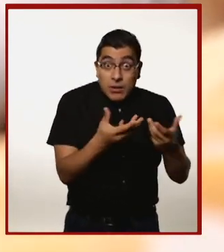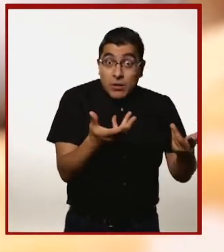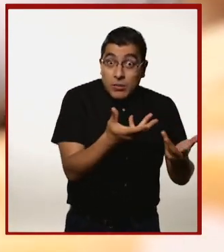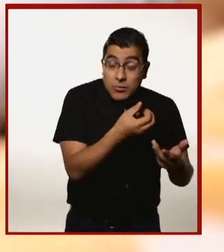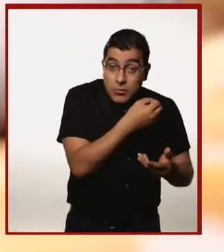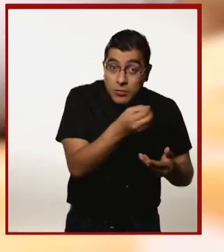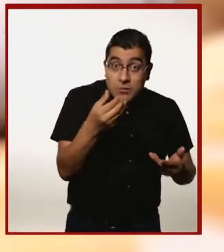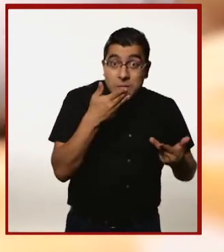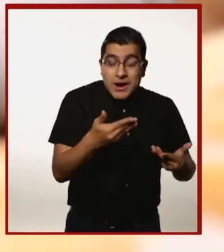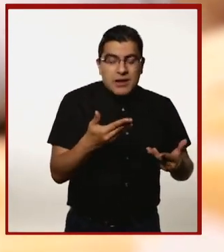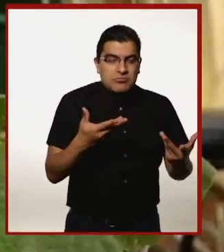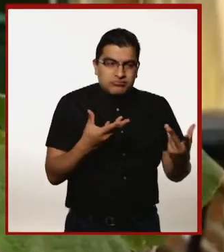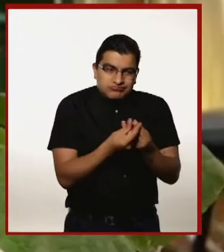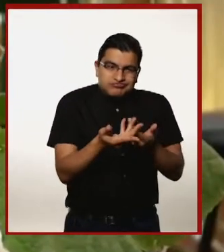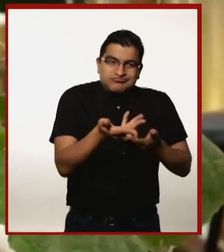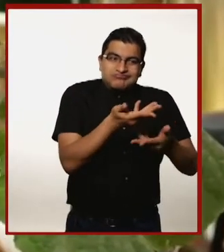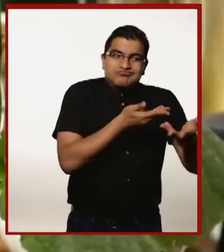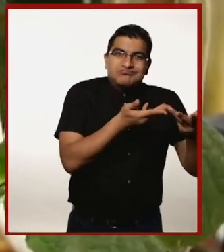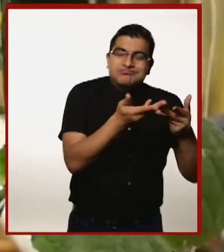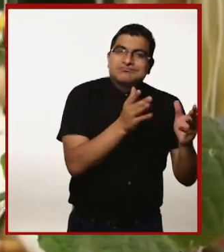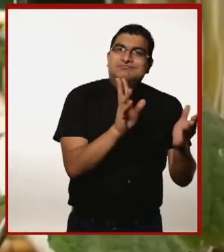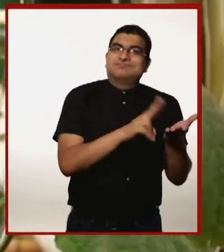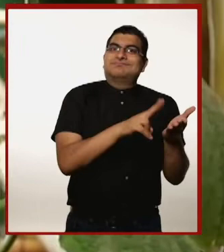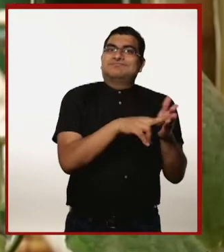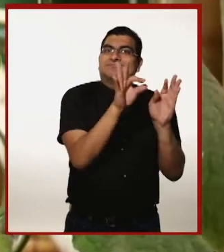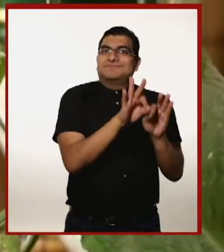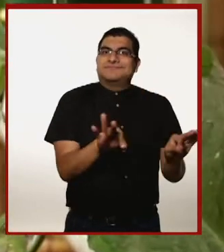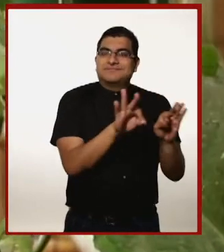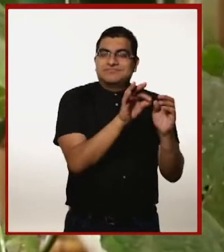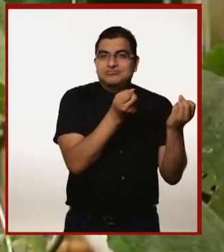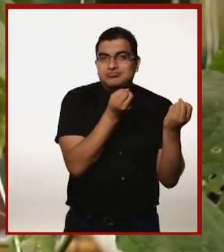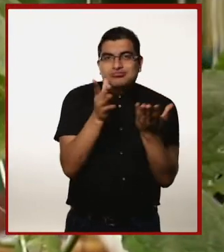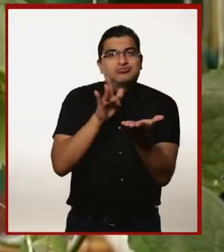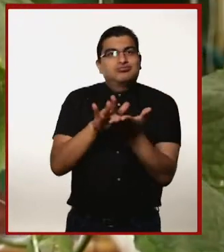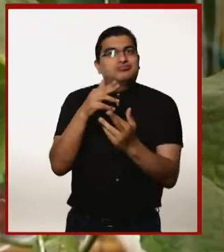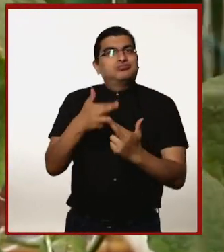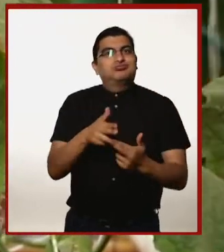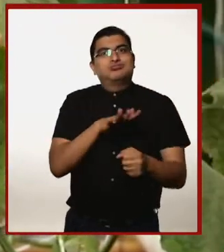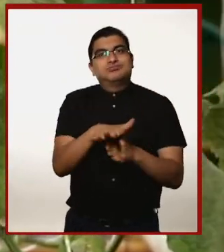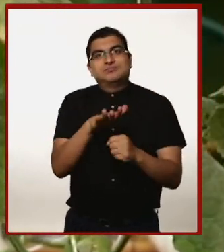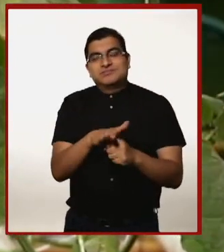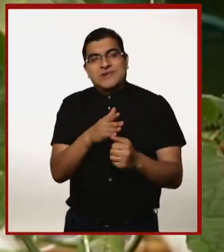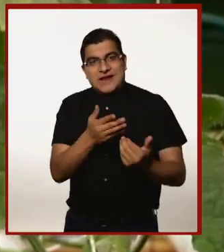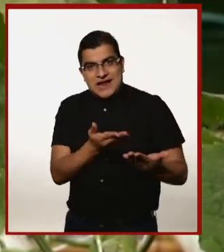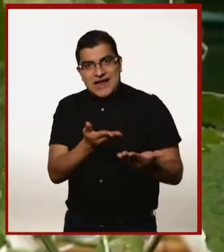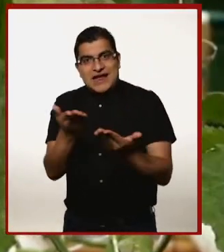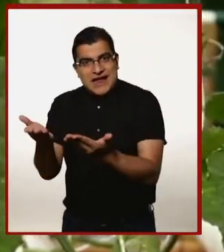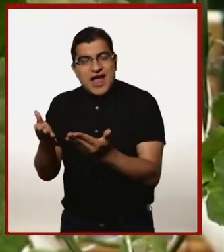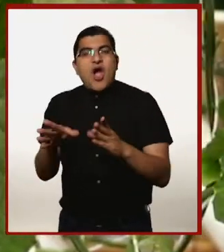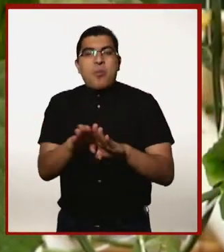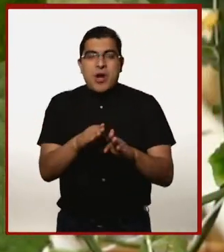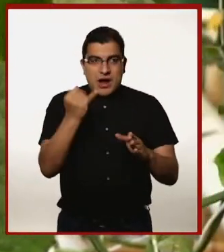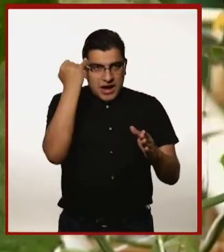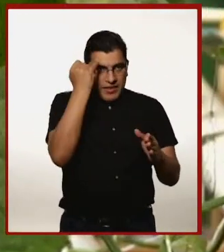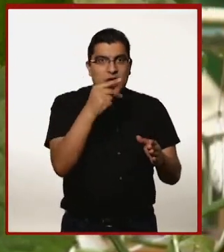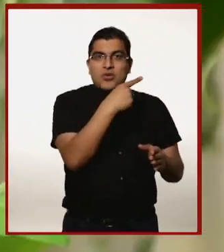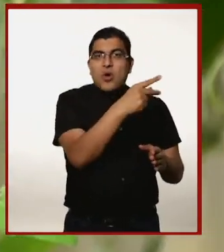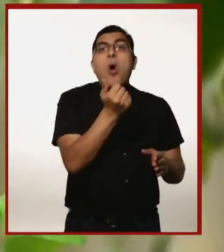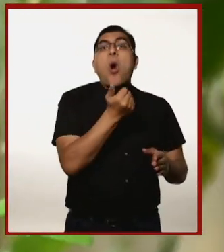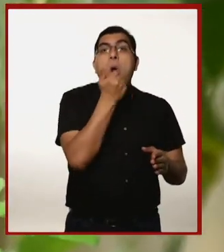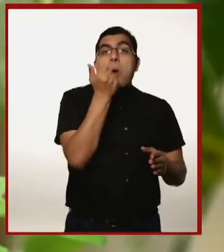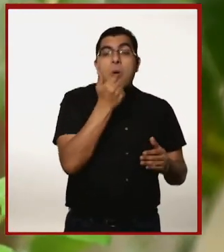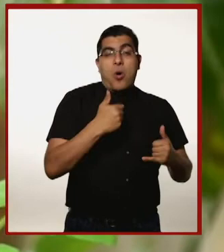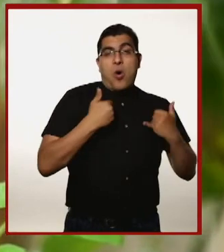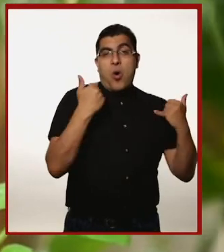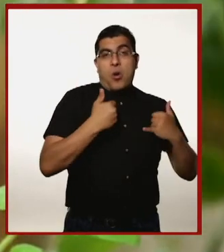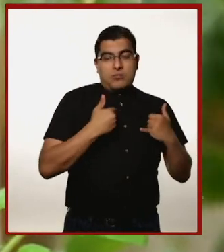logramos hacer eso tenemos participación muy, muy valiosa que enriquece también porque es parte de la iniciativa de las propias y los